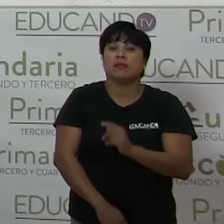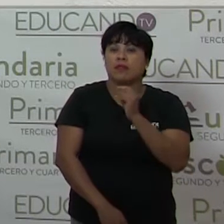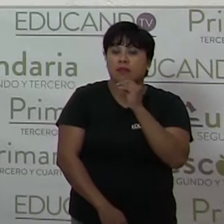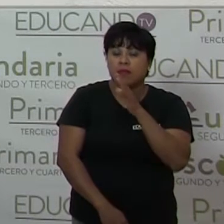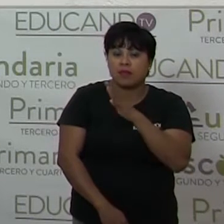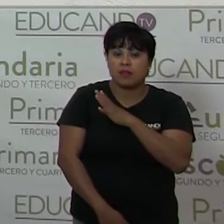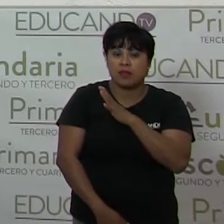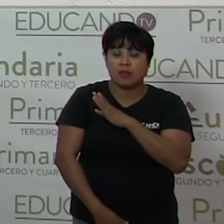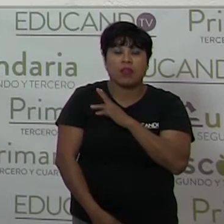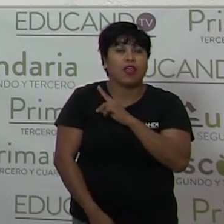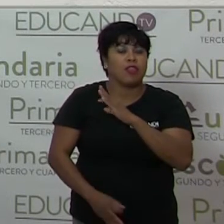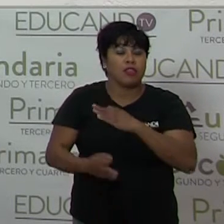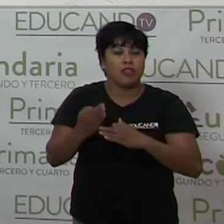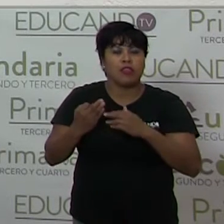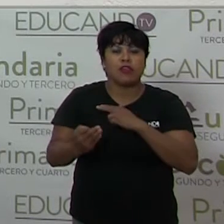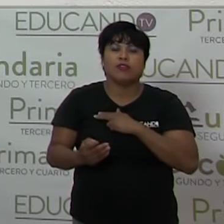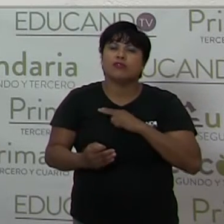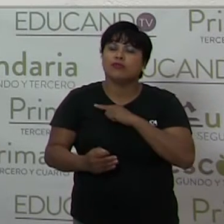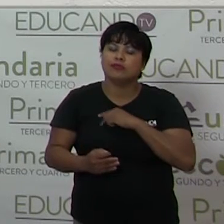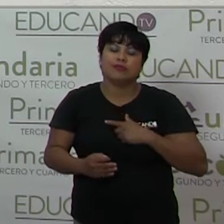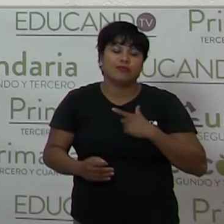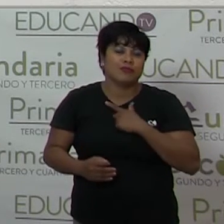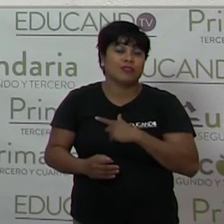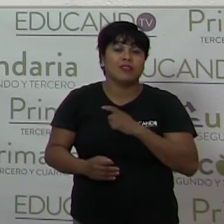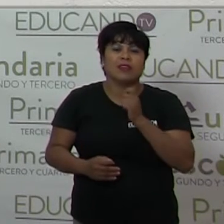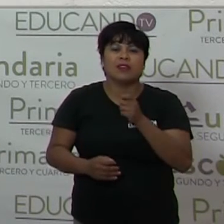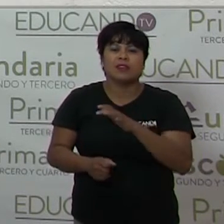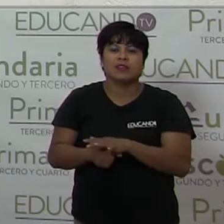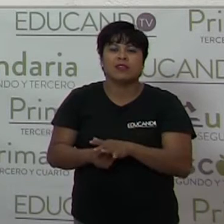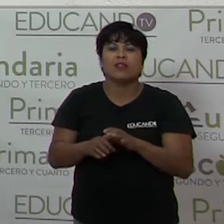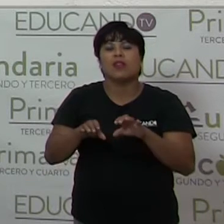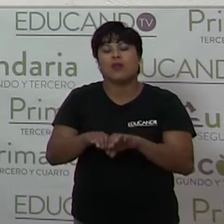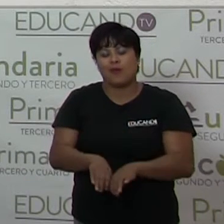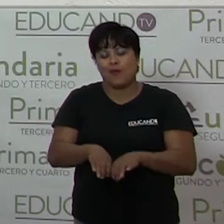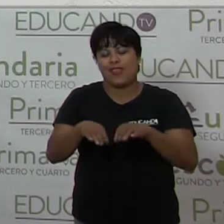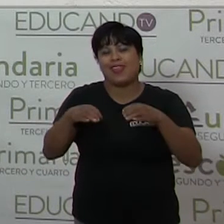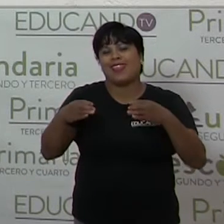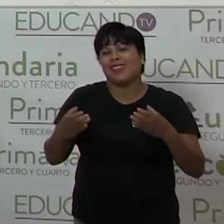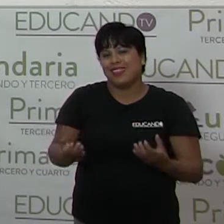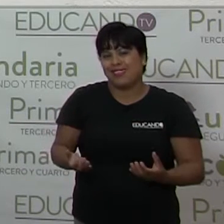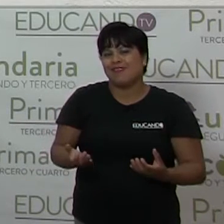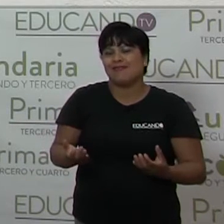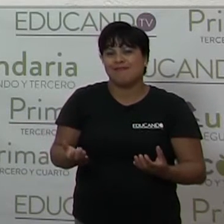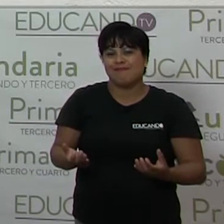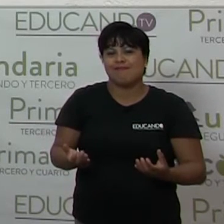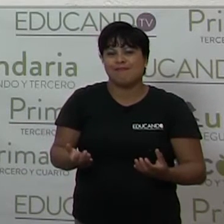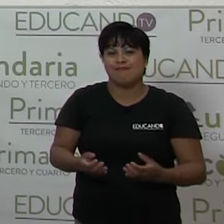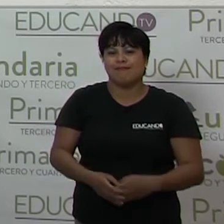y aquí tenemos la sección que a todos nos gustan más que son las de cuentos